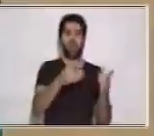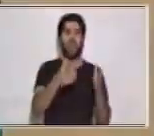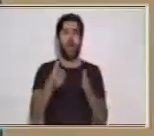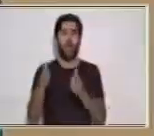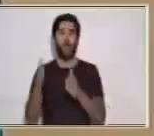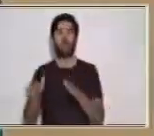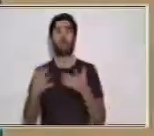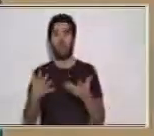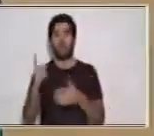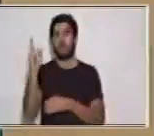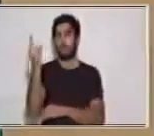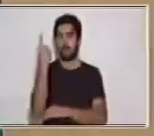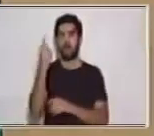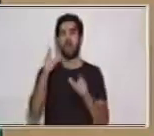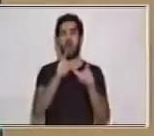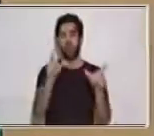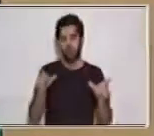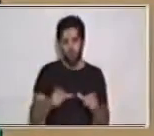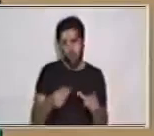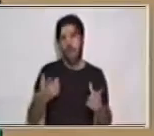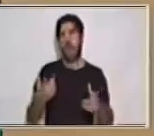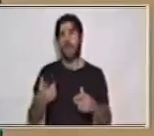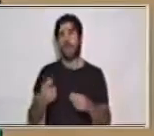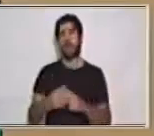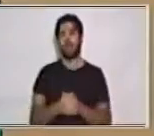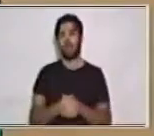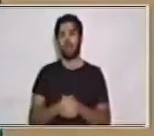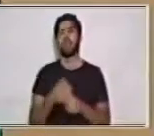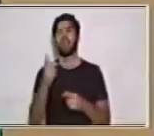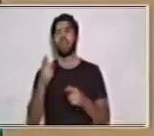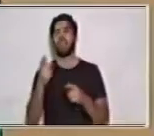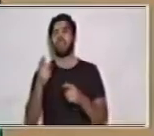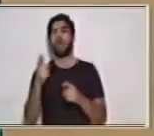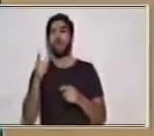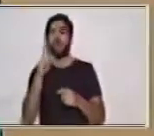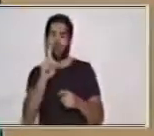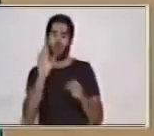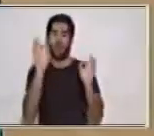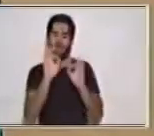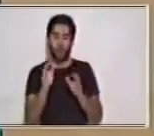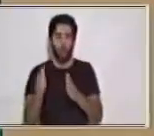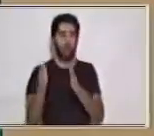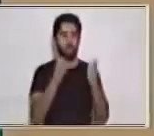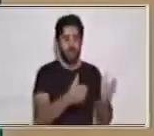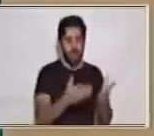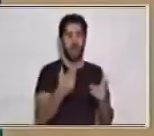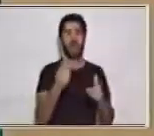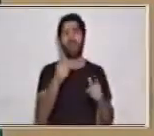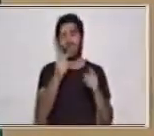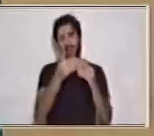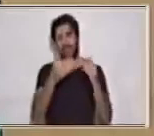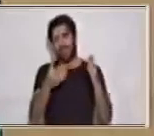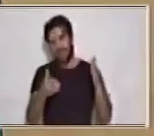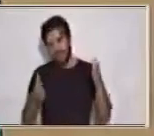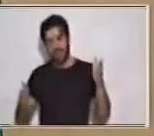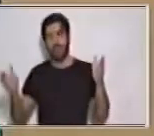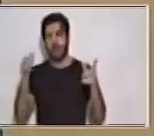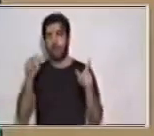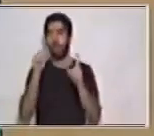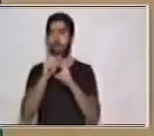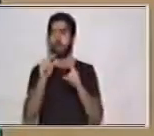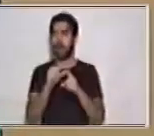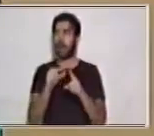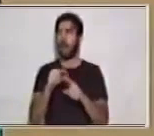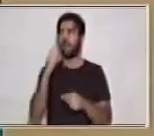son en primer lugar, primeramente, sobre todo, por una parte, ¿sí? Todas estas palabras